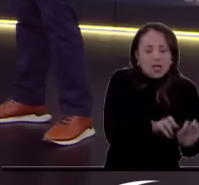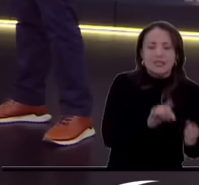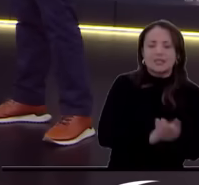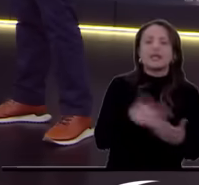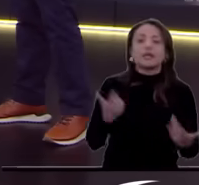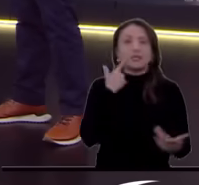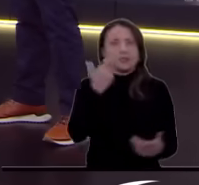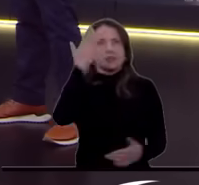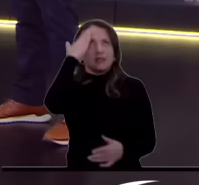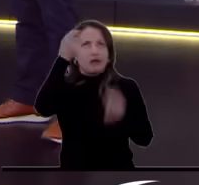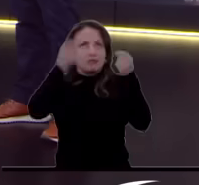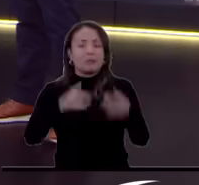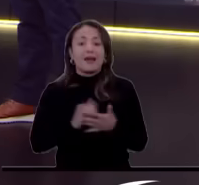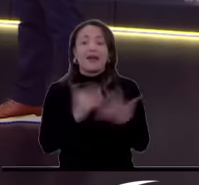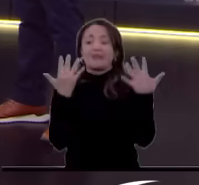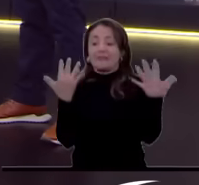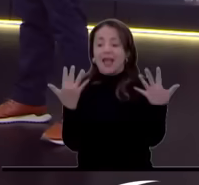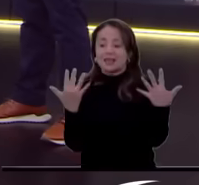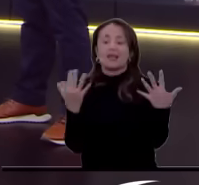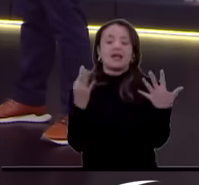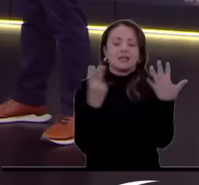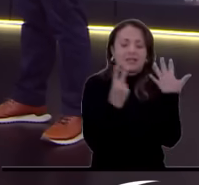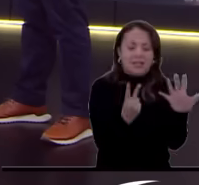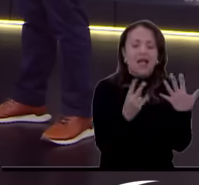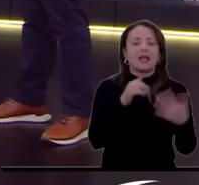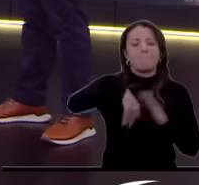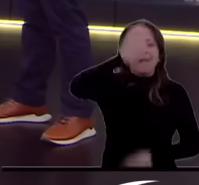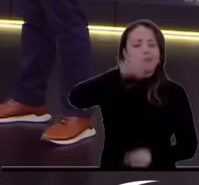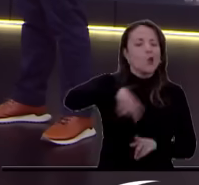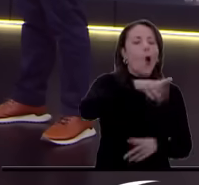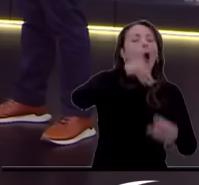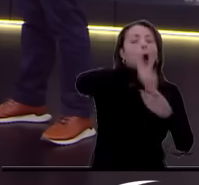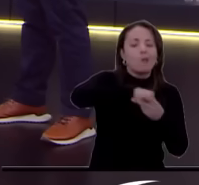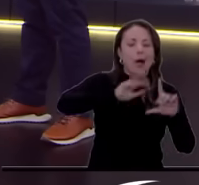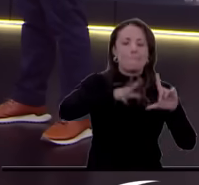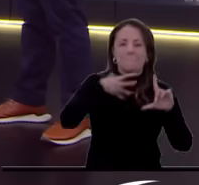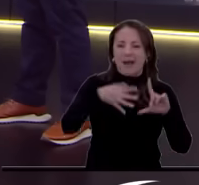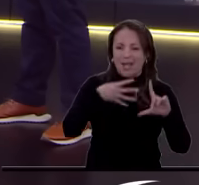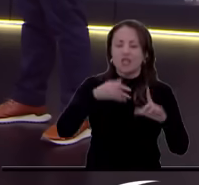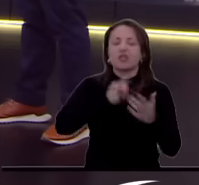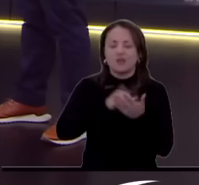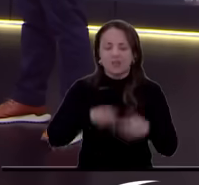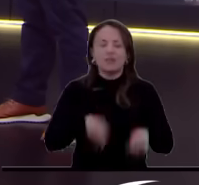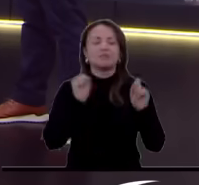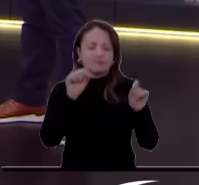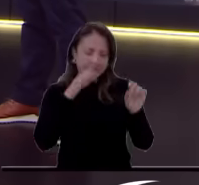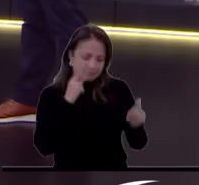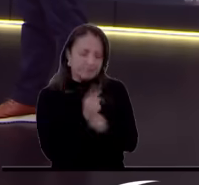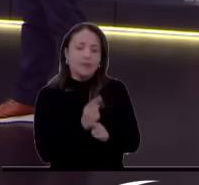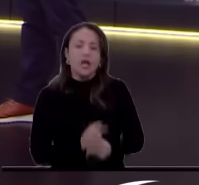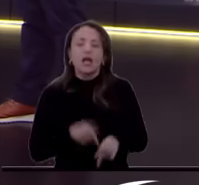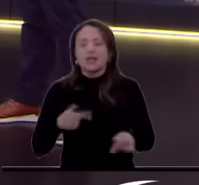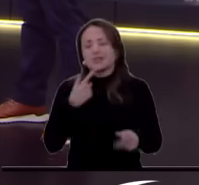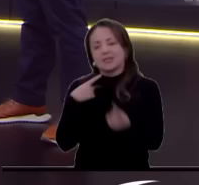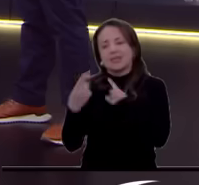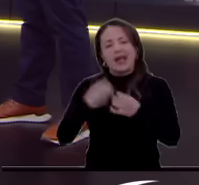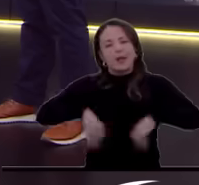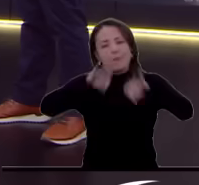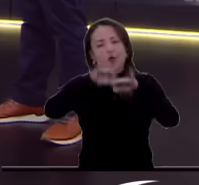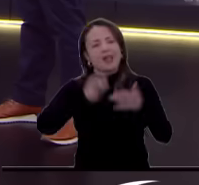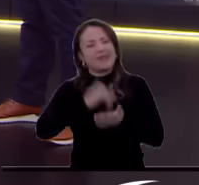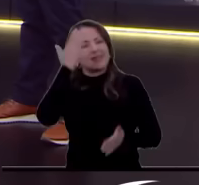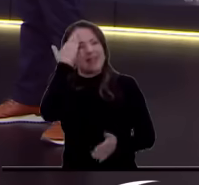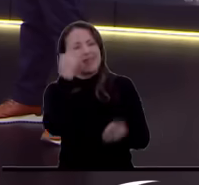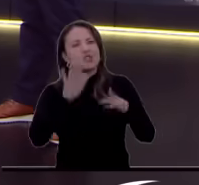10 computadores tienen Microsoft es un sistema operativo Bueno pues por eso es que es tan importante conversar sobre este tema Hernando Paniagua vicepresidente digital de